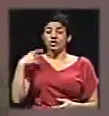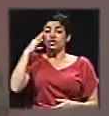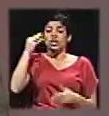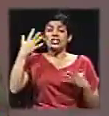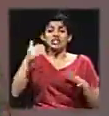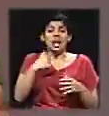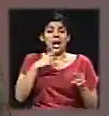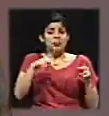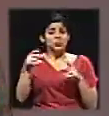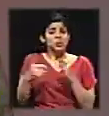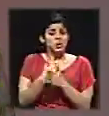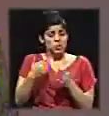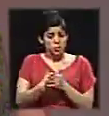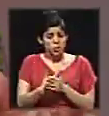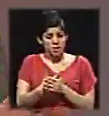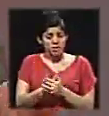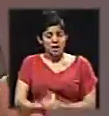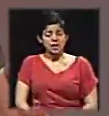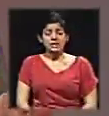nueva,